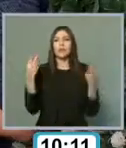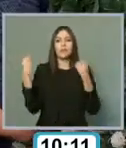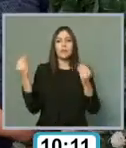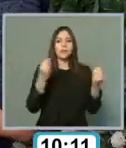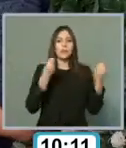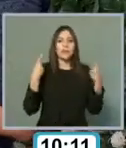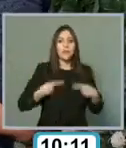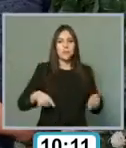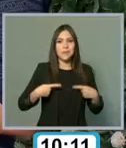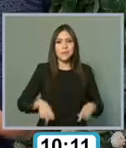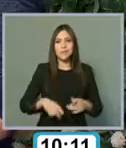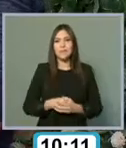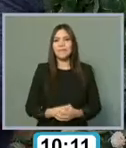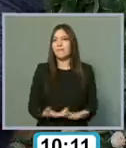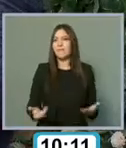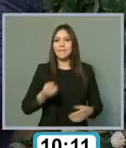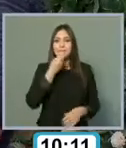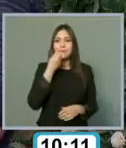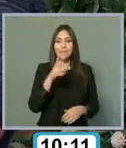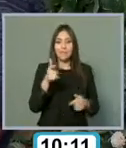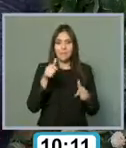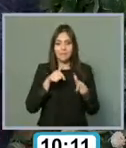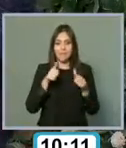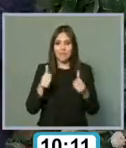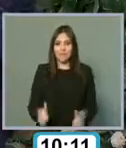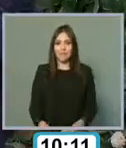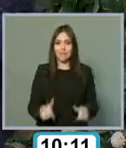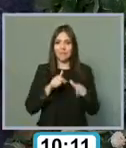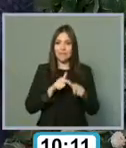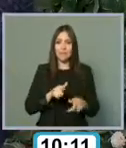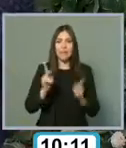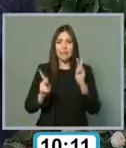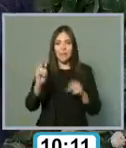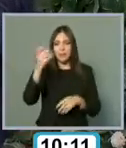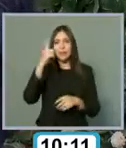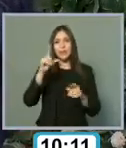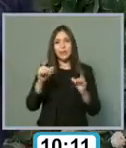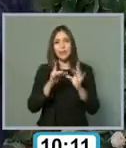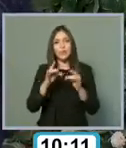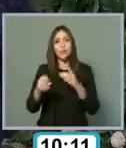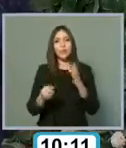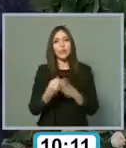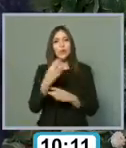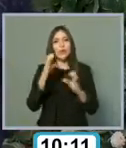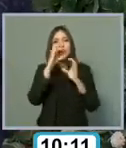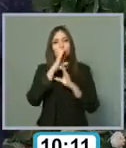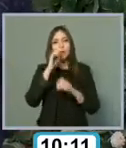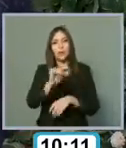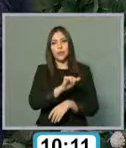gente. Pues qué padre, de verdad. Te quedas con nosotros para seguir platicando y Claro. para conocer tu nuevo sencillo que